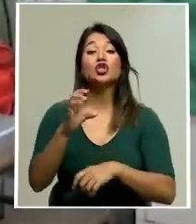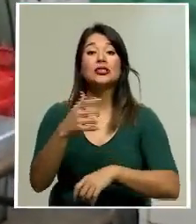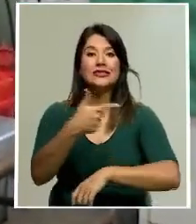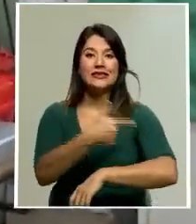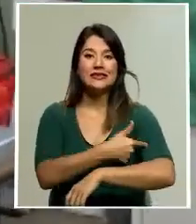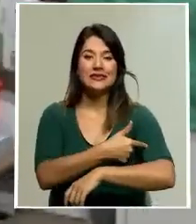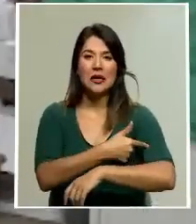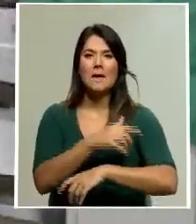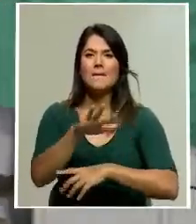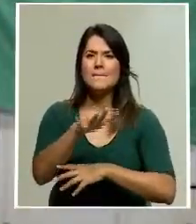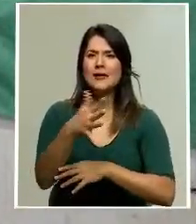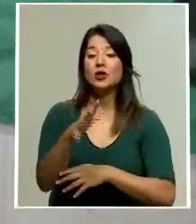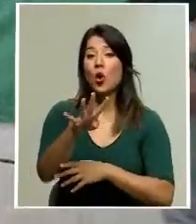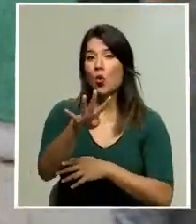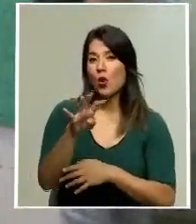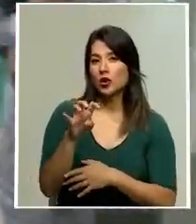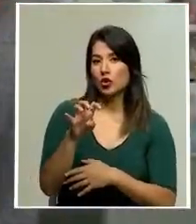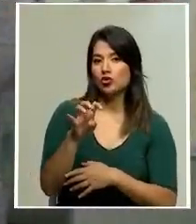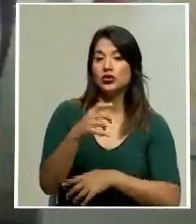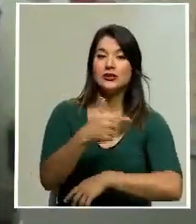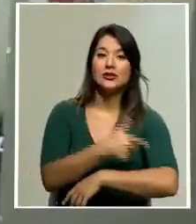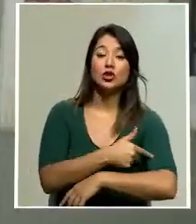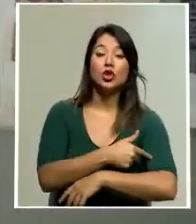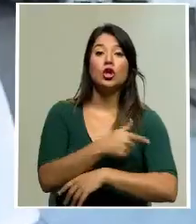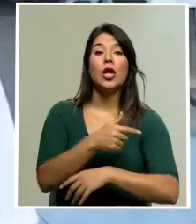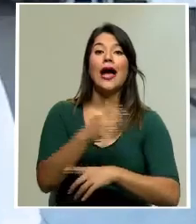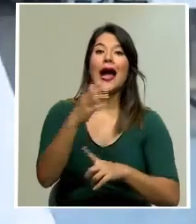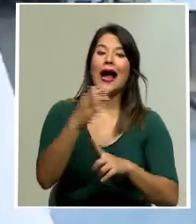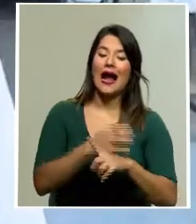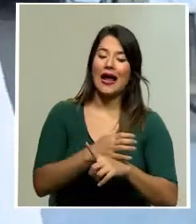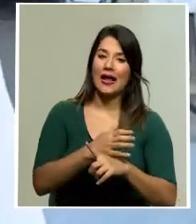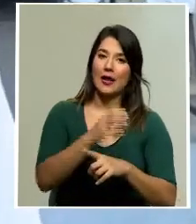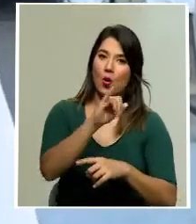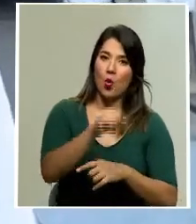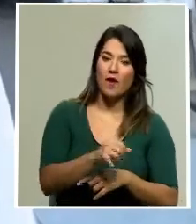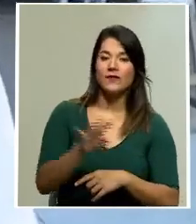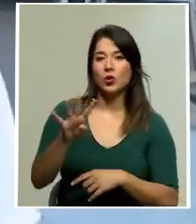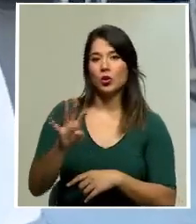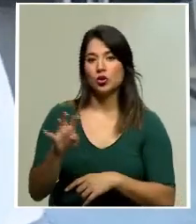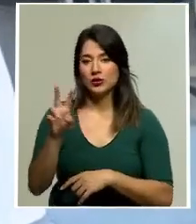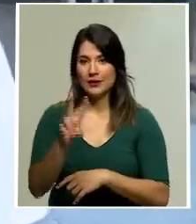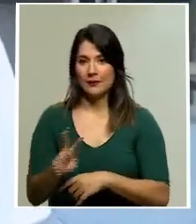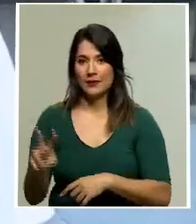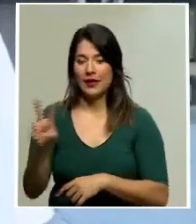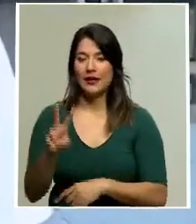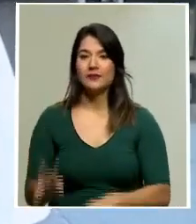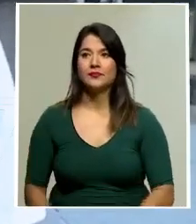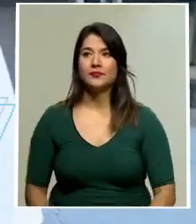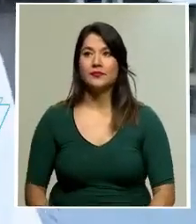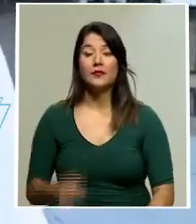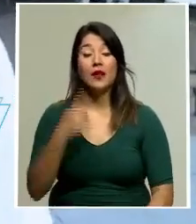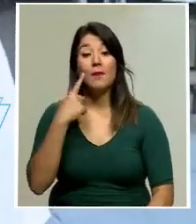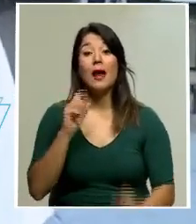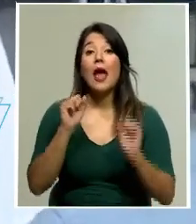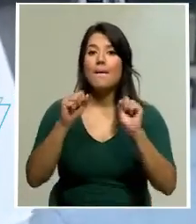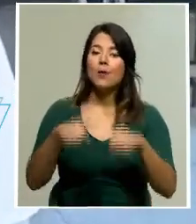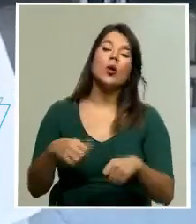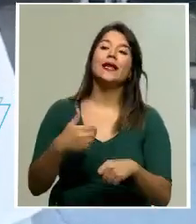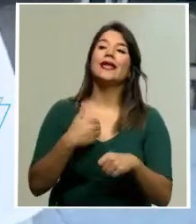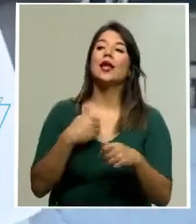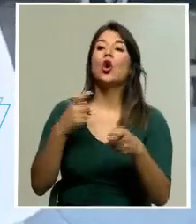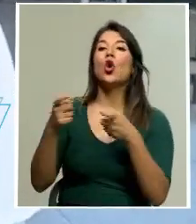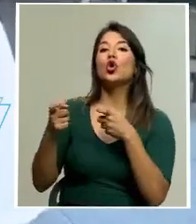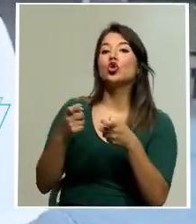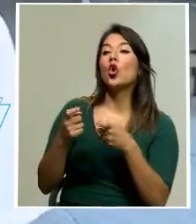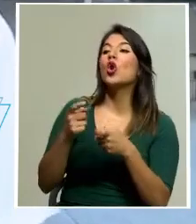SARS-CoV-2, un promedio de 400 dosis cada día. Ahora, para poder controlar cuántas personas se van a vacunar en el día de hoy, sí se entregaron